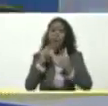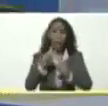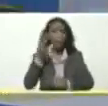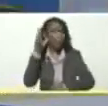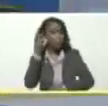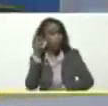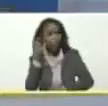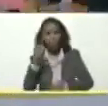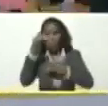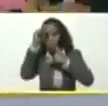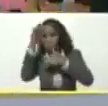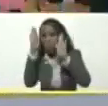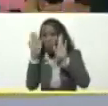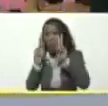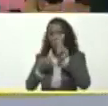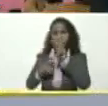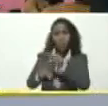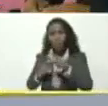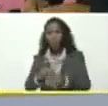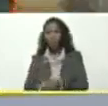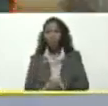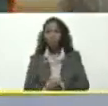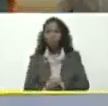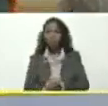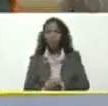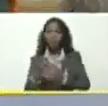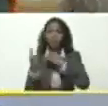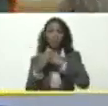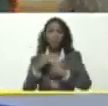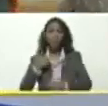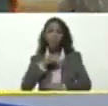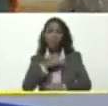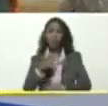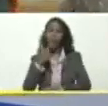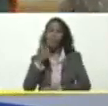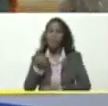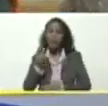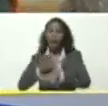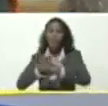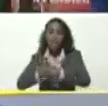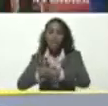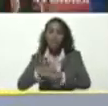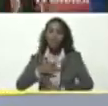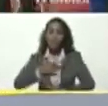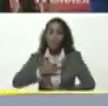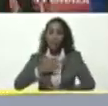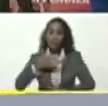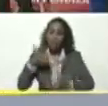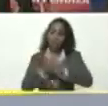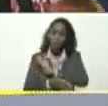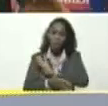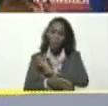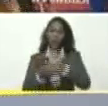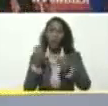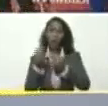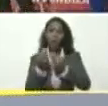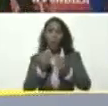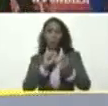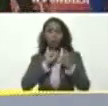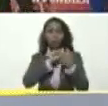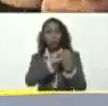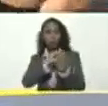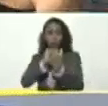escucharlos, de manifestar nuestros sentimientos, de promover el debate de